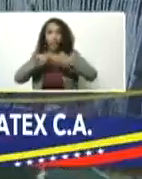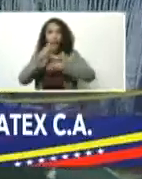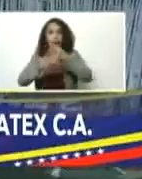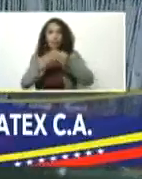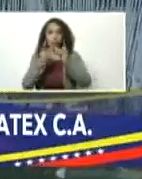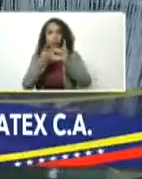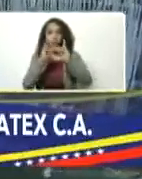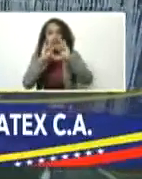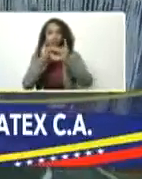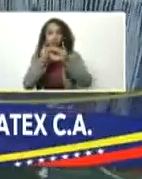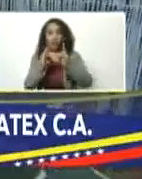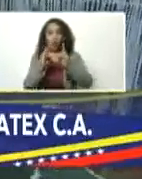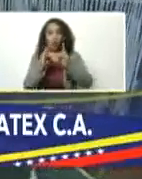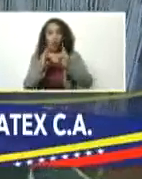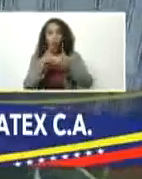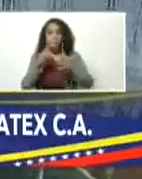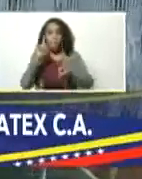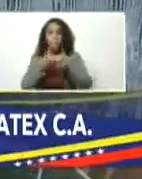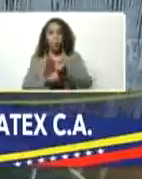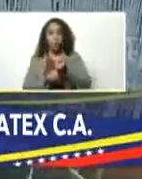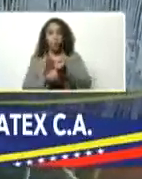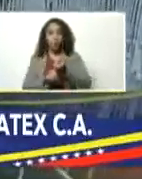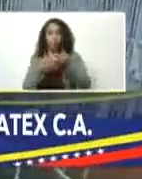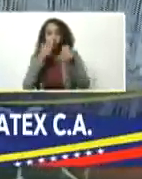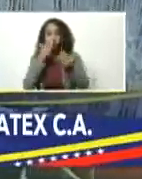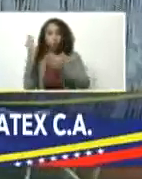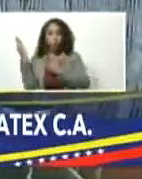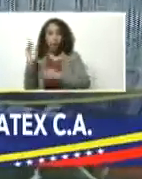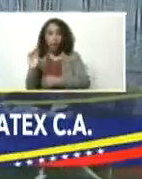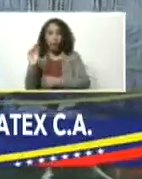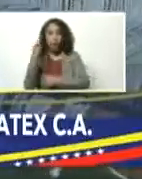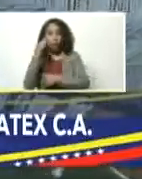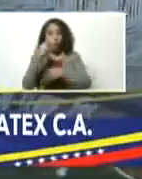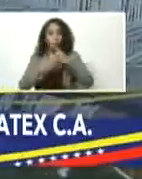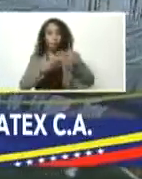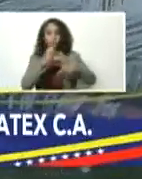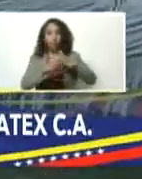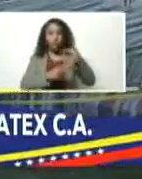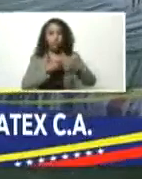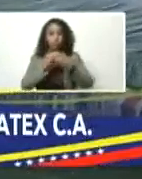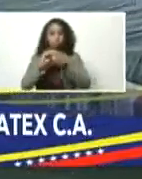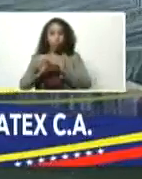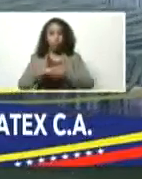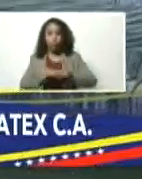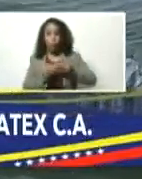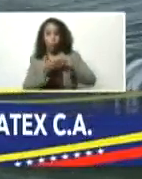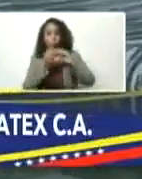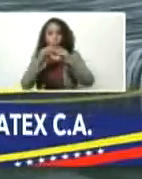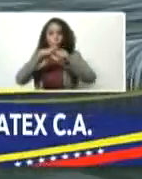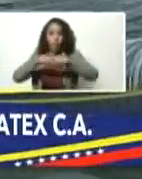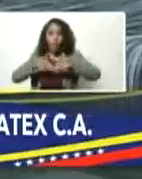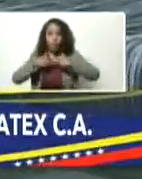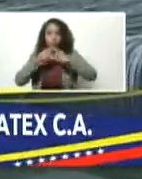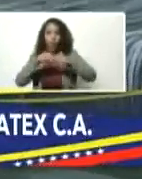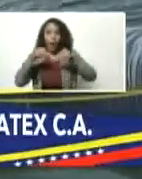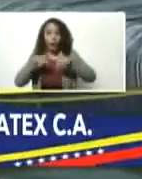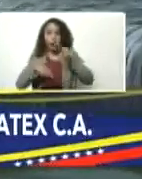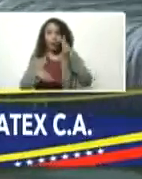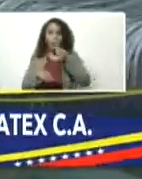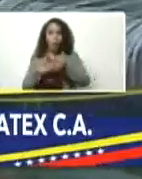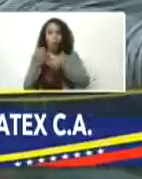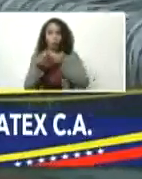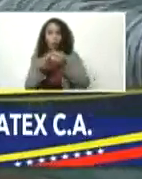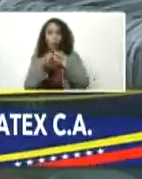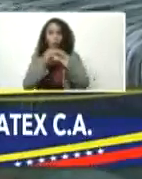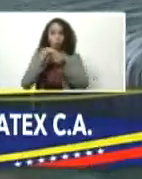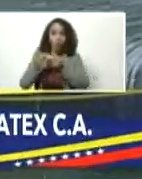hamaca matrimonial. Este es el segundo proceso, está haciendo la trama. Aquí se ve lo que es la urdimbre,